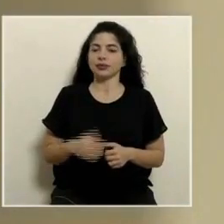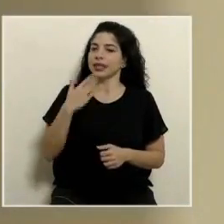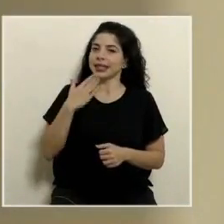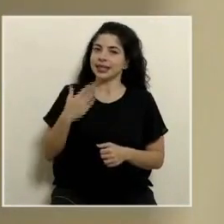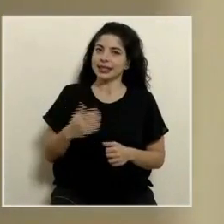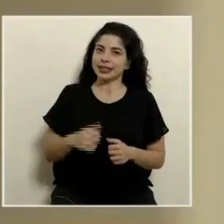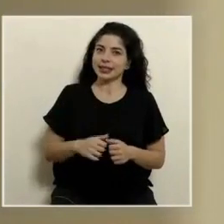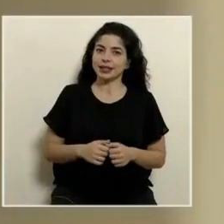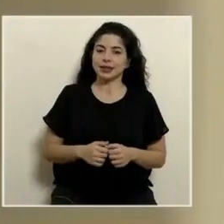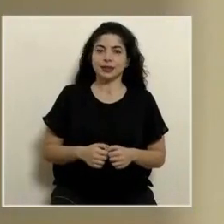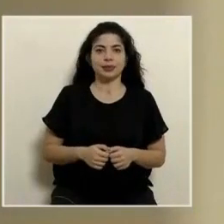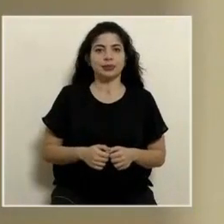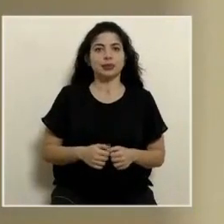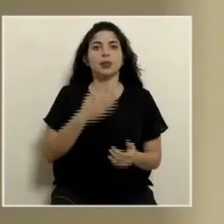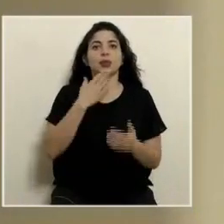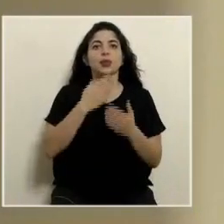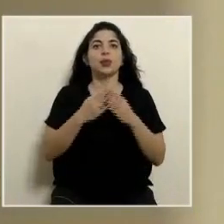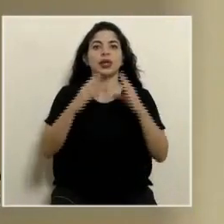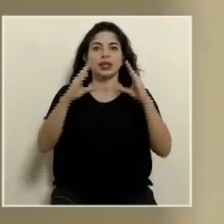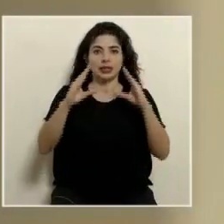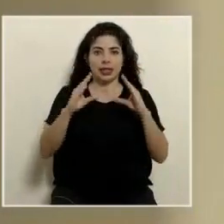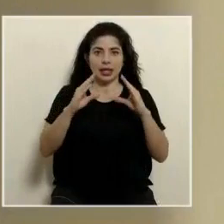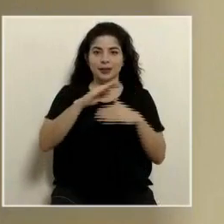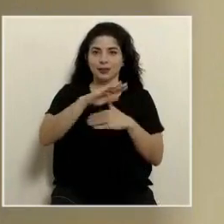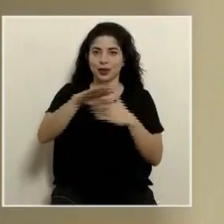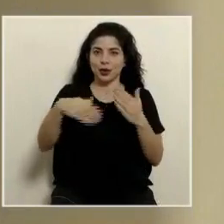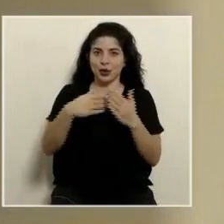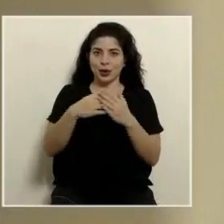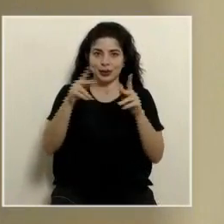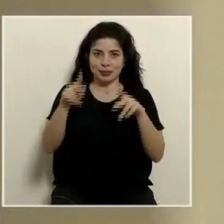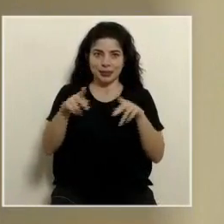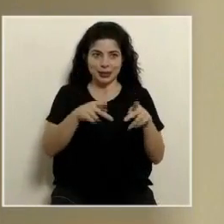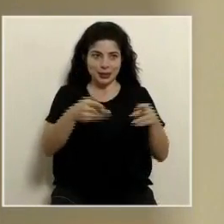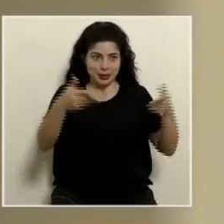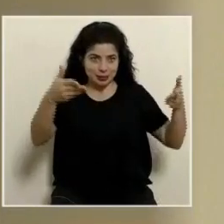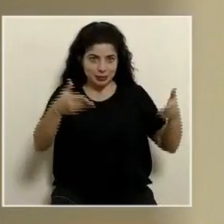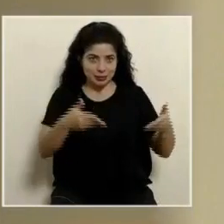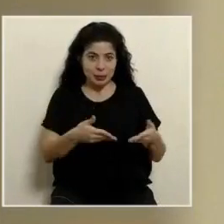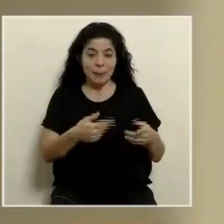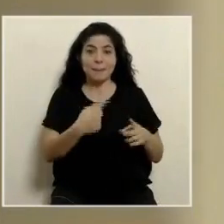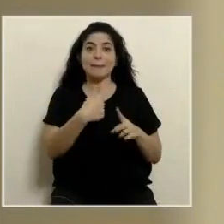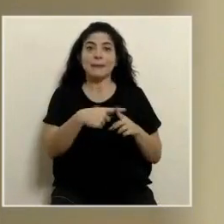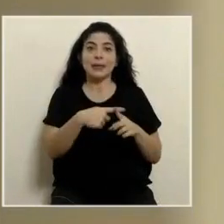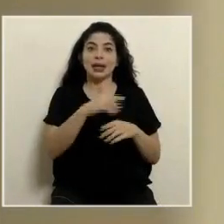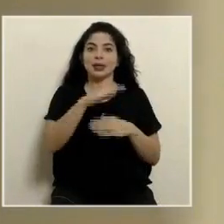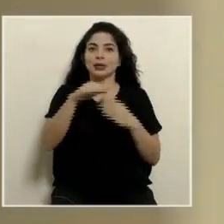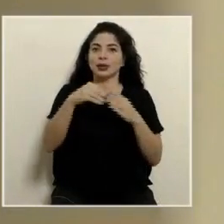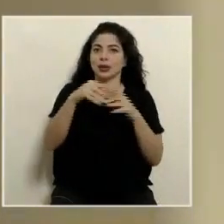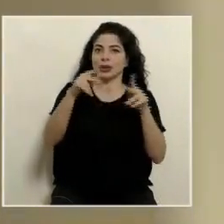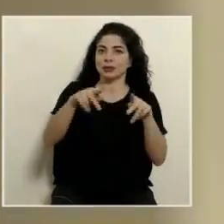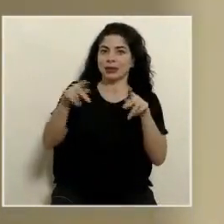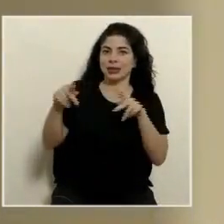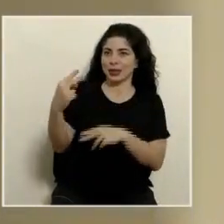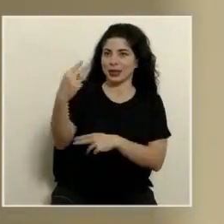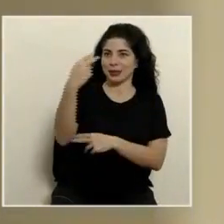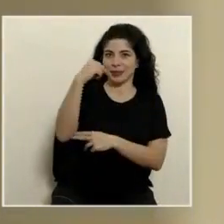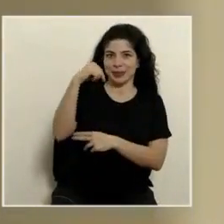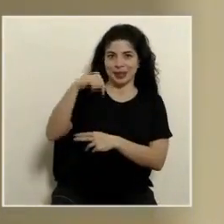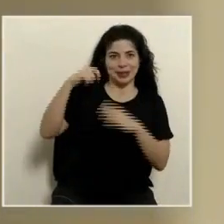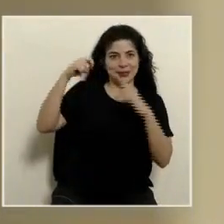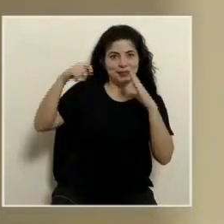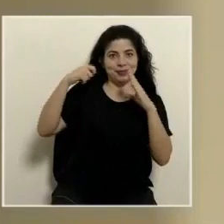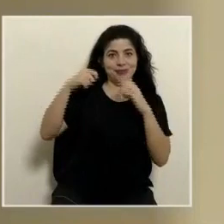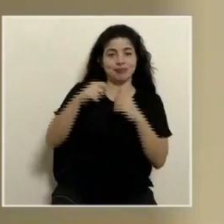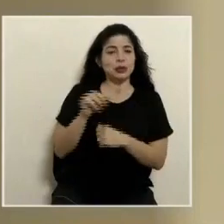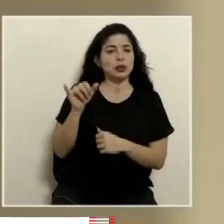Gracias. Muy buenas tardes a todas las personas acá presentes y a todas las personas que siguen esta transmisión. Como